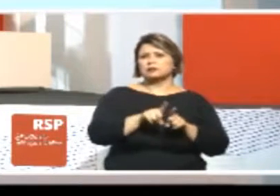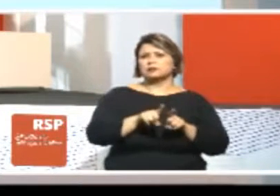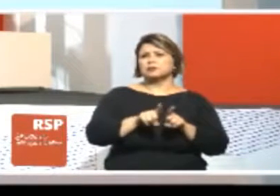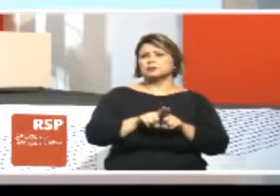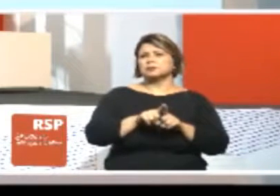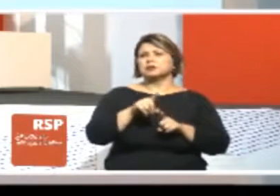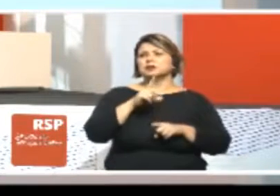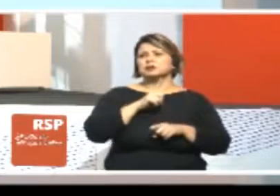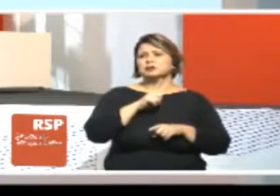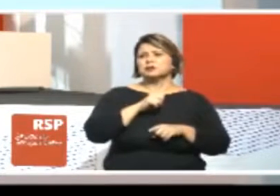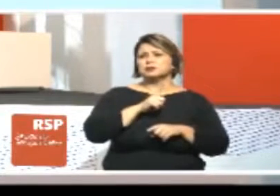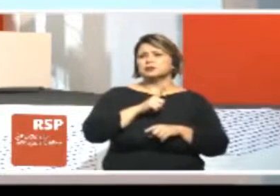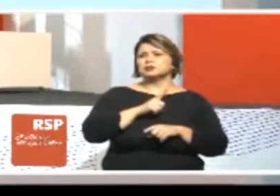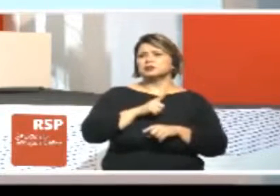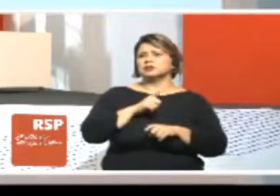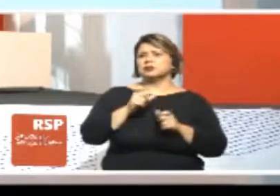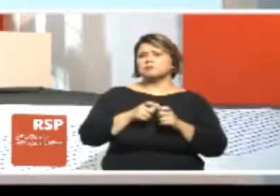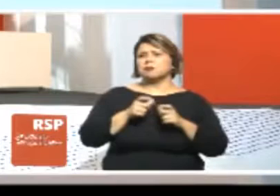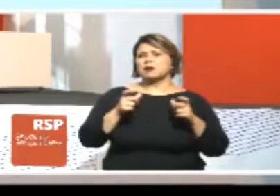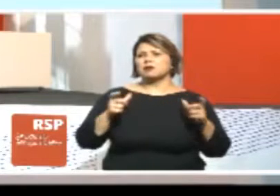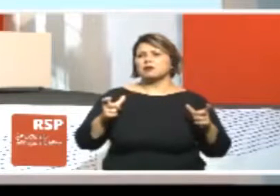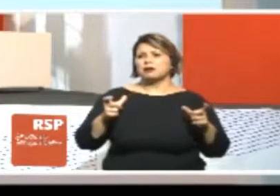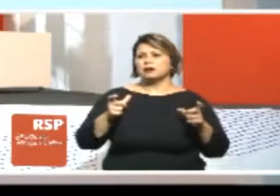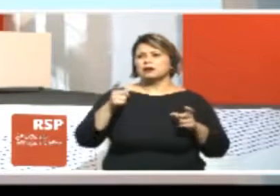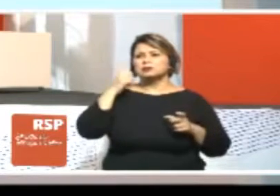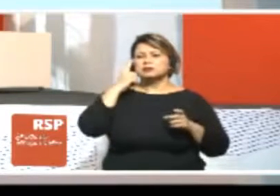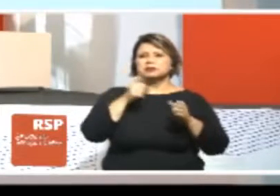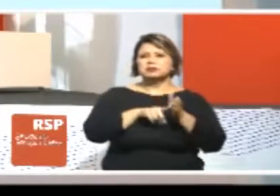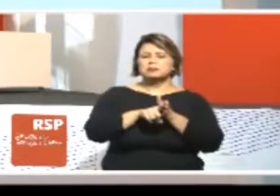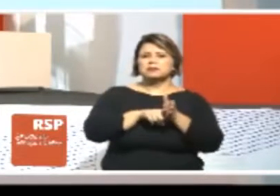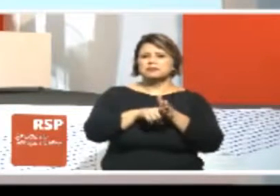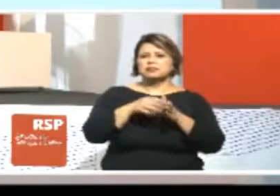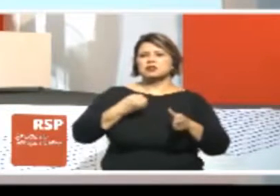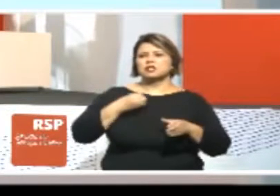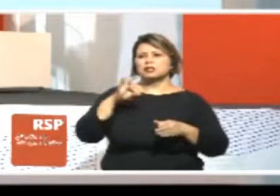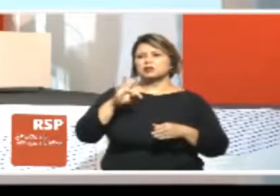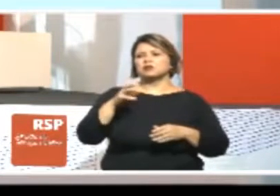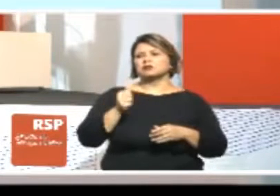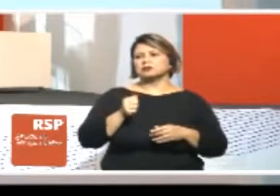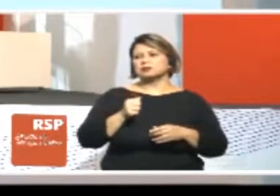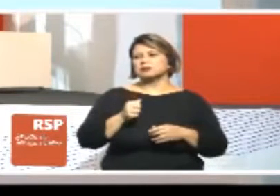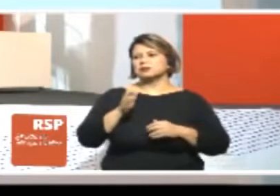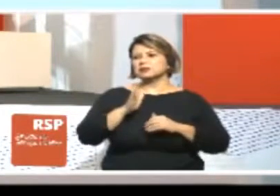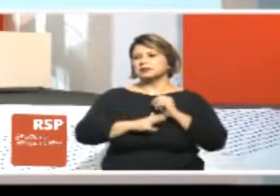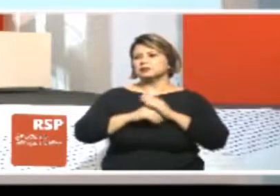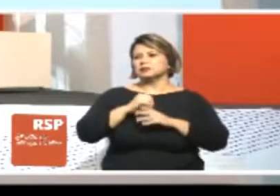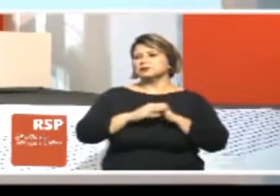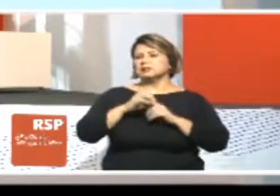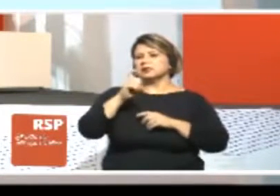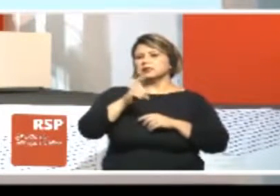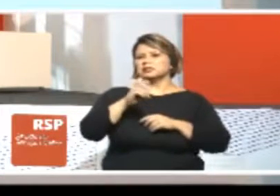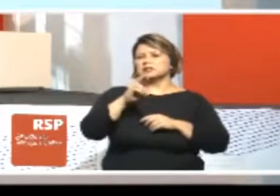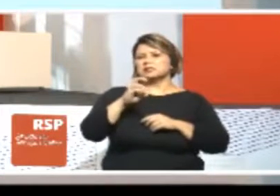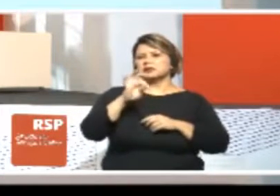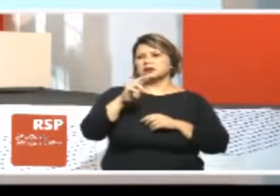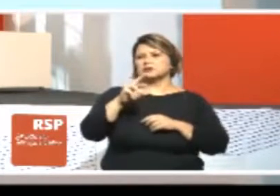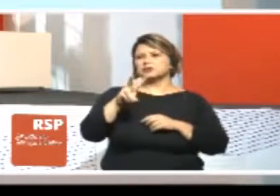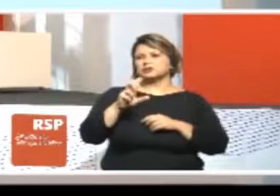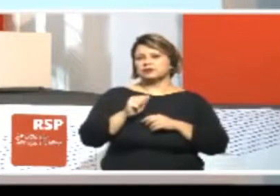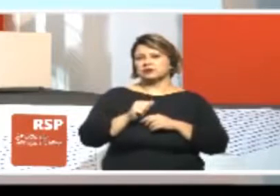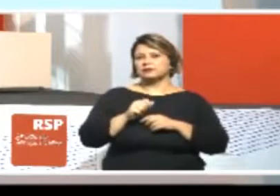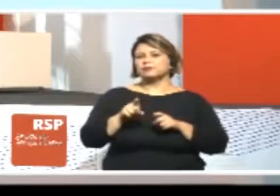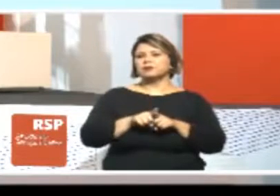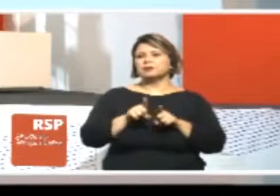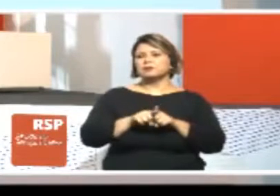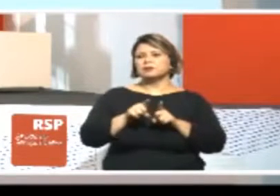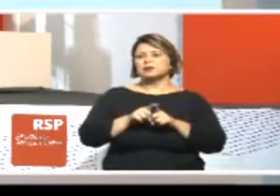el mayor calificación en habilidades ejecutivas. Ahora, en términos de experiencia, porque